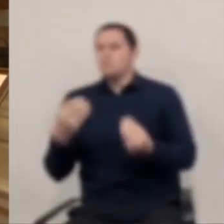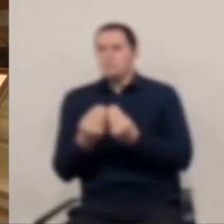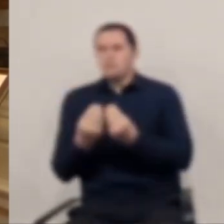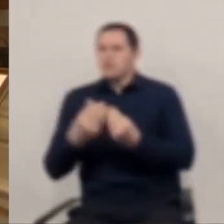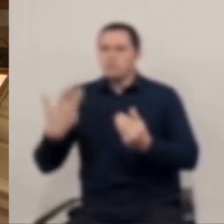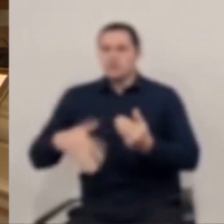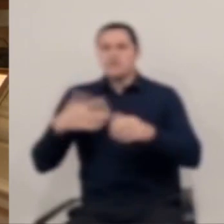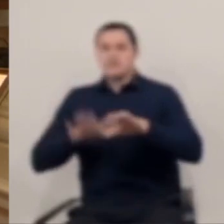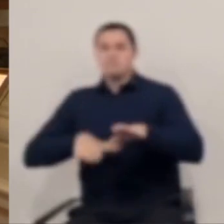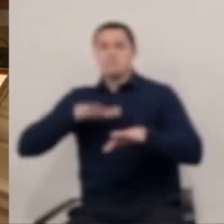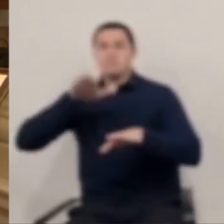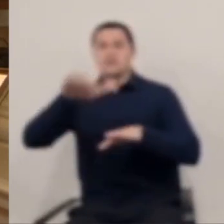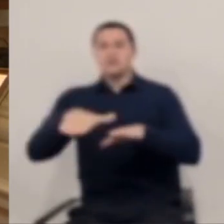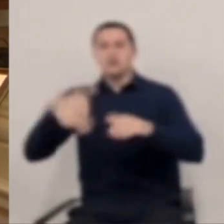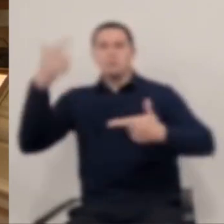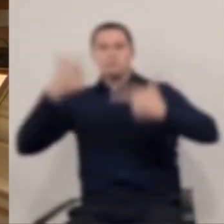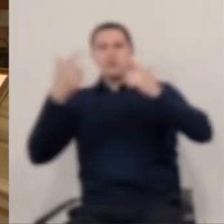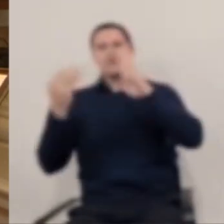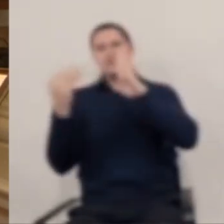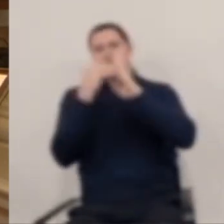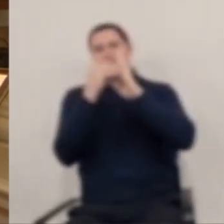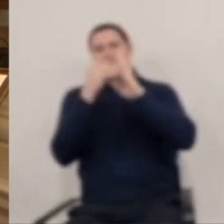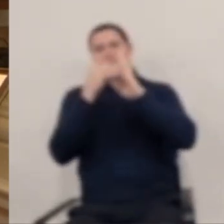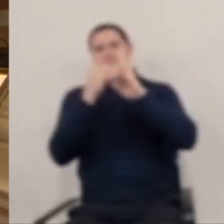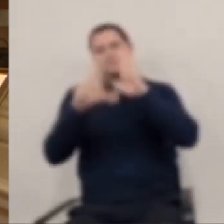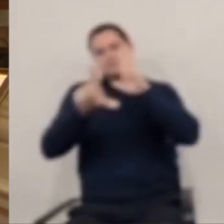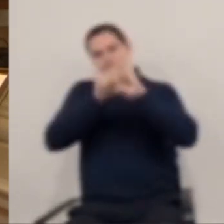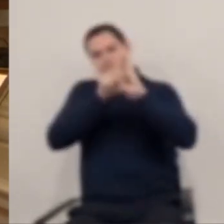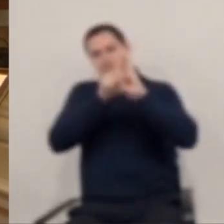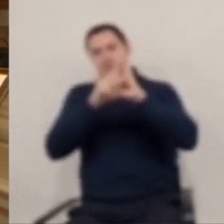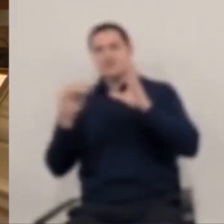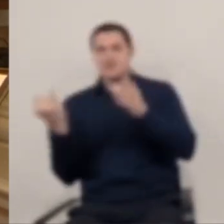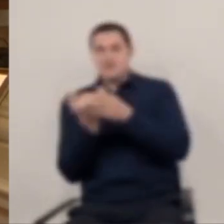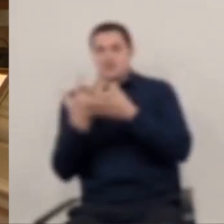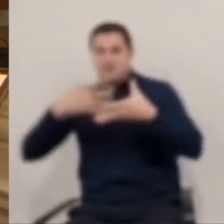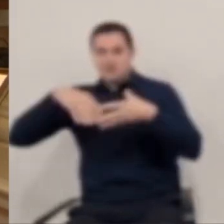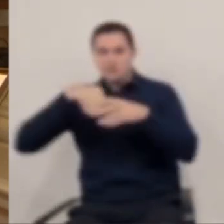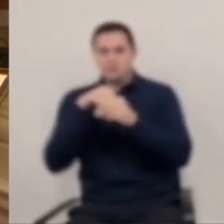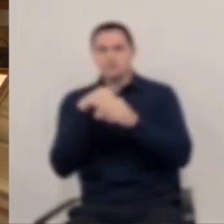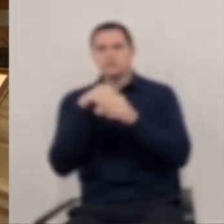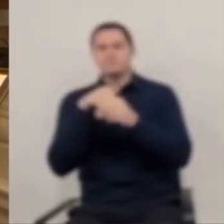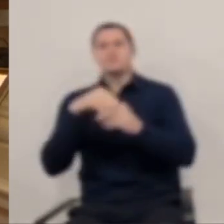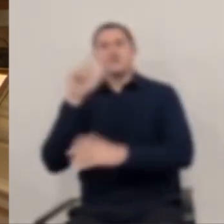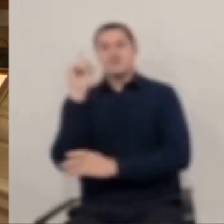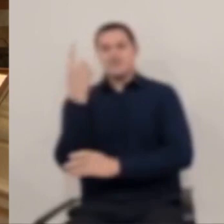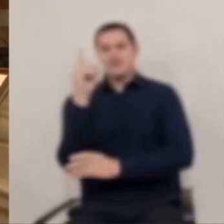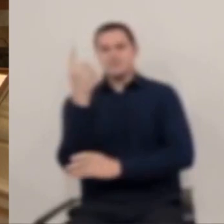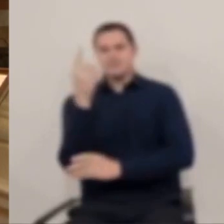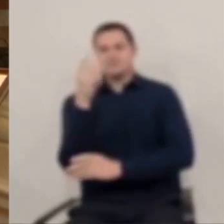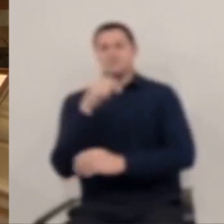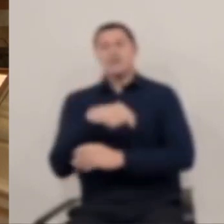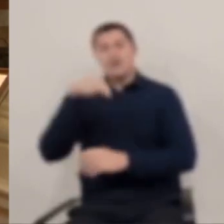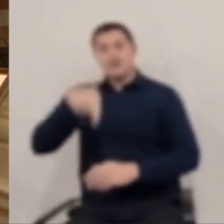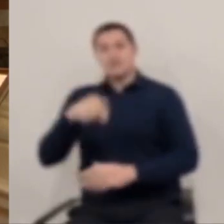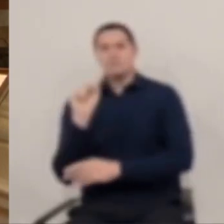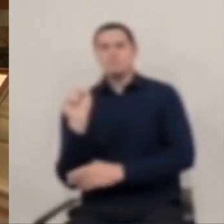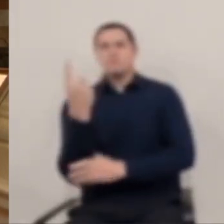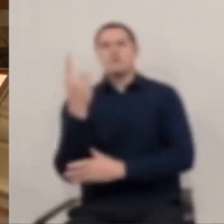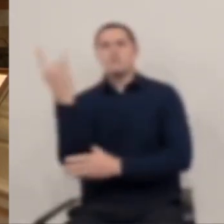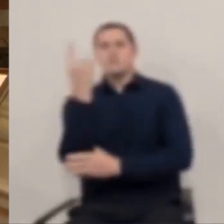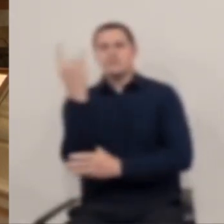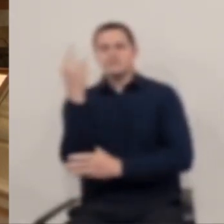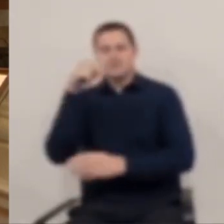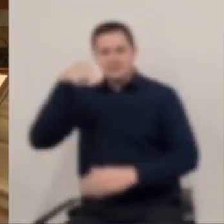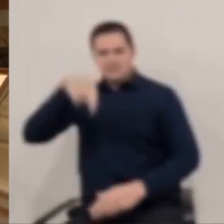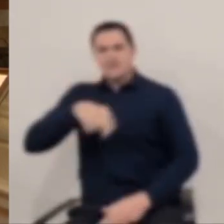y discapacidad en la perspectiva de la diversidad funcional, siendo la primera universidad del Estado que cuenta con este